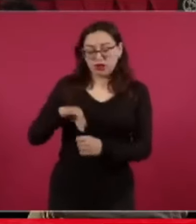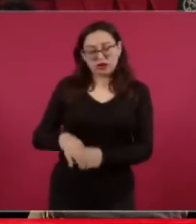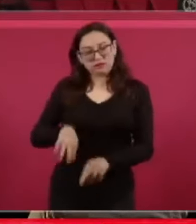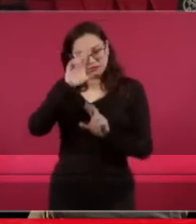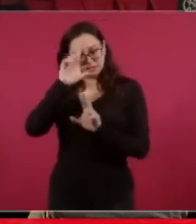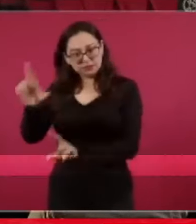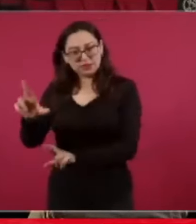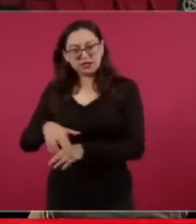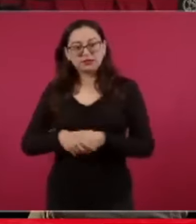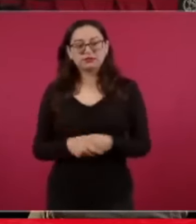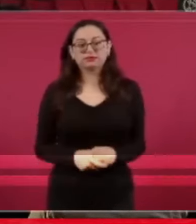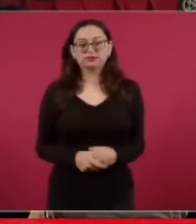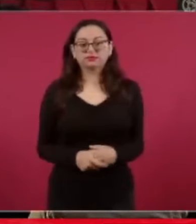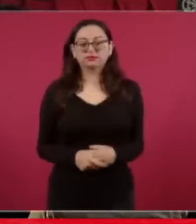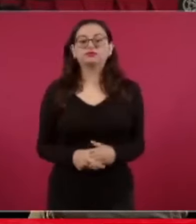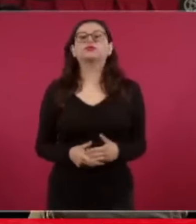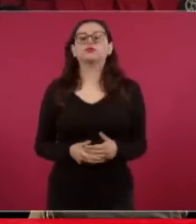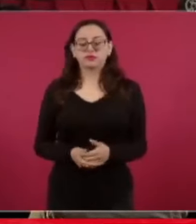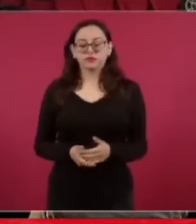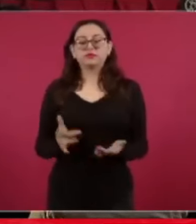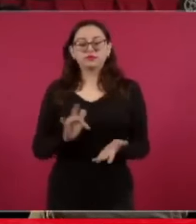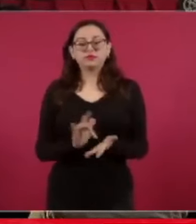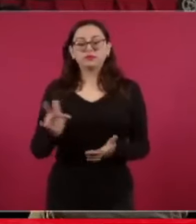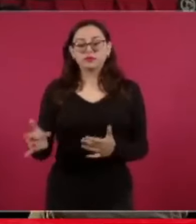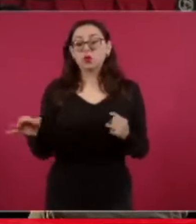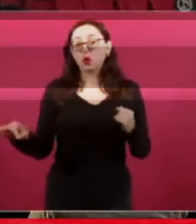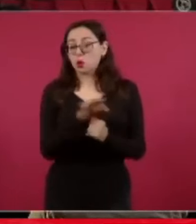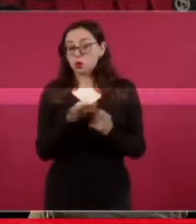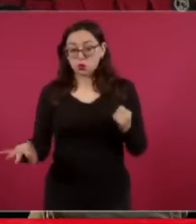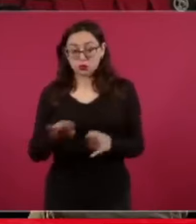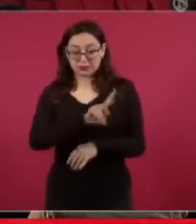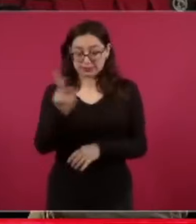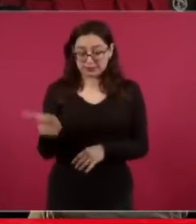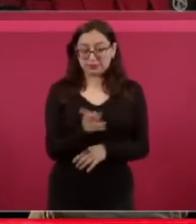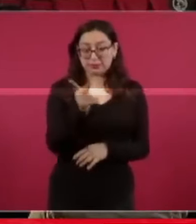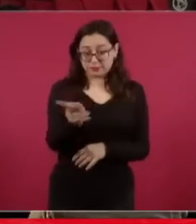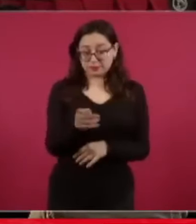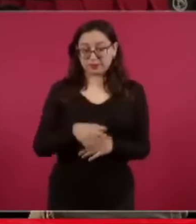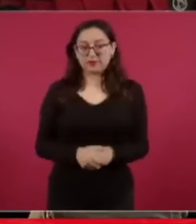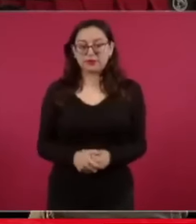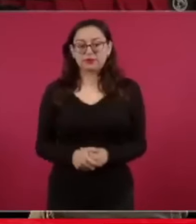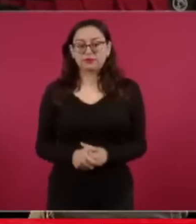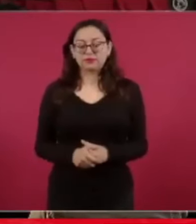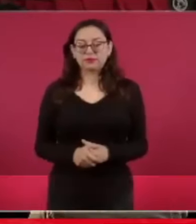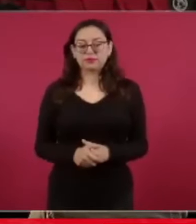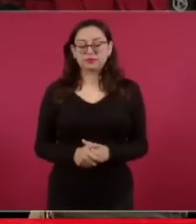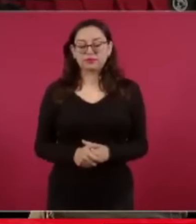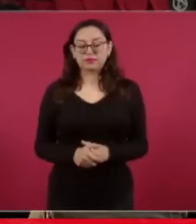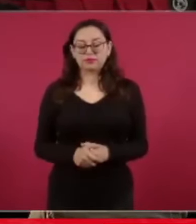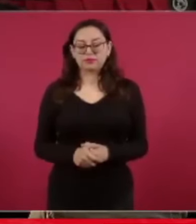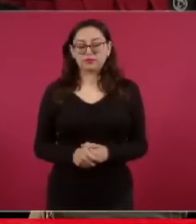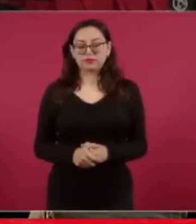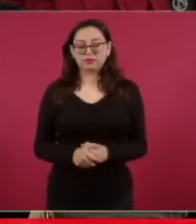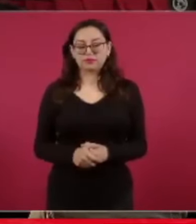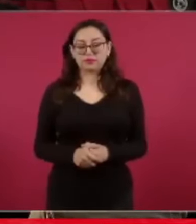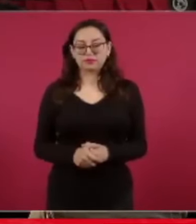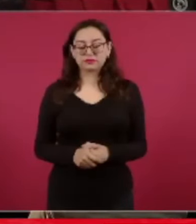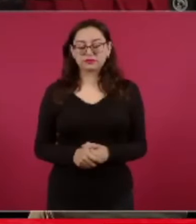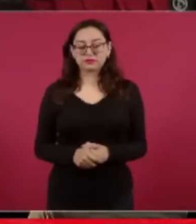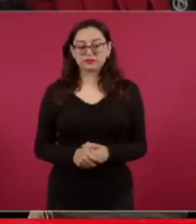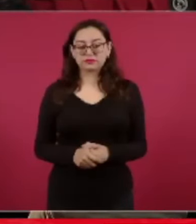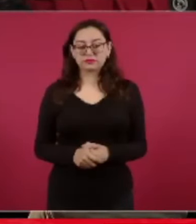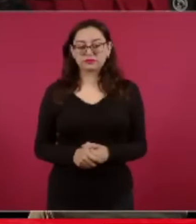Y ahora sí, ya para terminar por mi parte, usted ya sé que ha dicho que prefiere esperar a